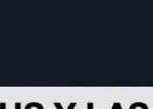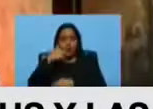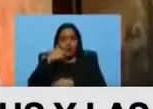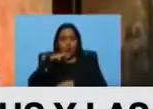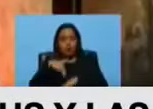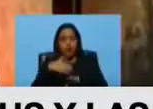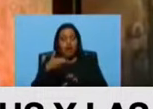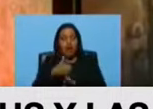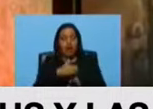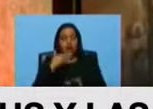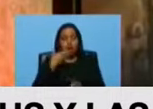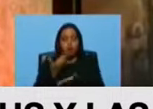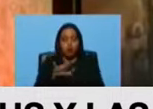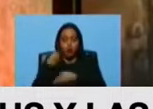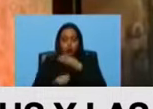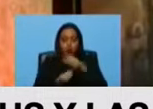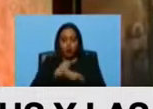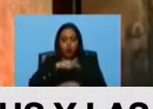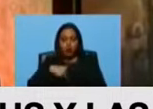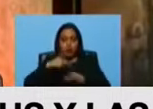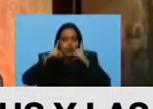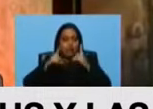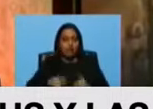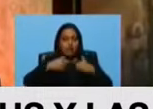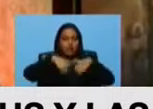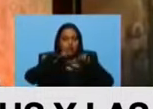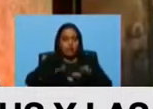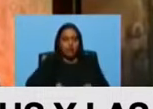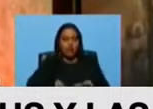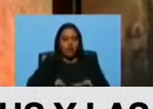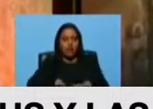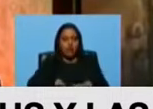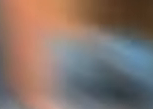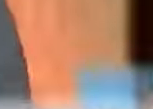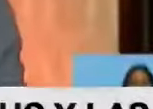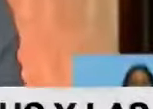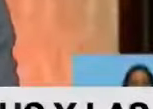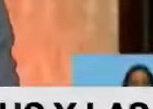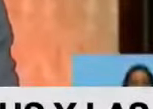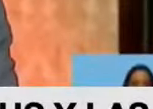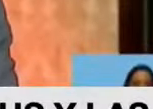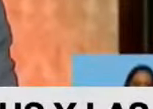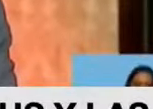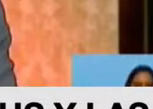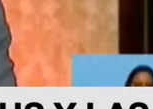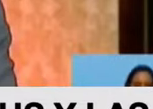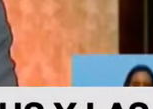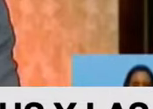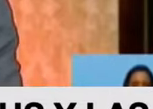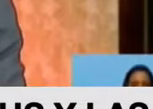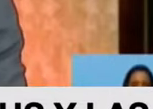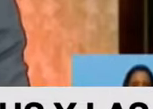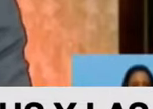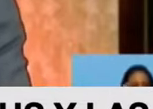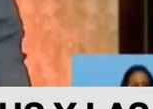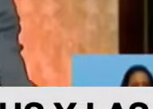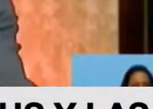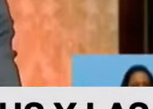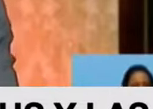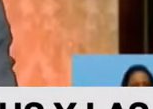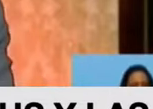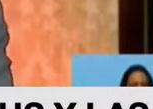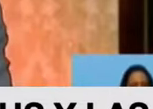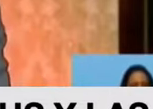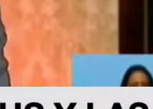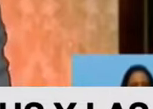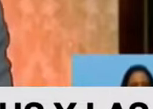persona quien dice que sí que van a cumplir al pie de la letra verdad esas órdenes La dictadura anuncia